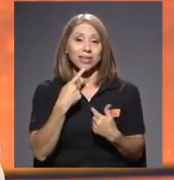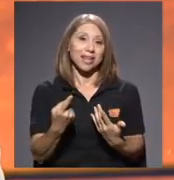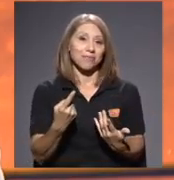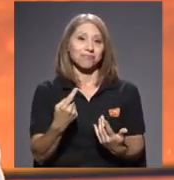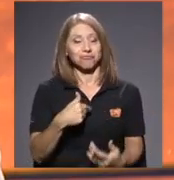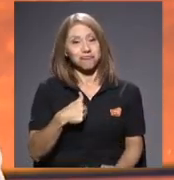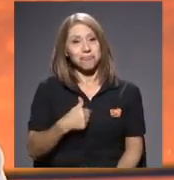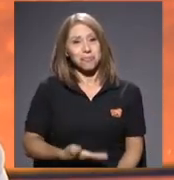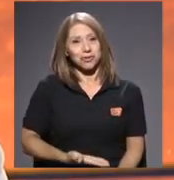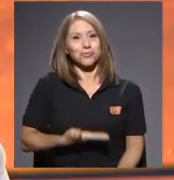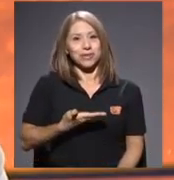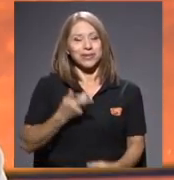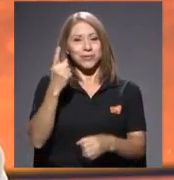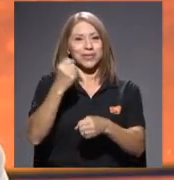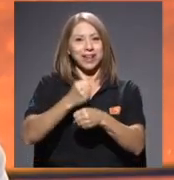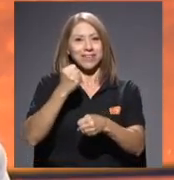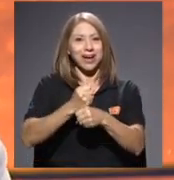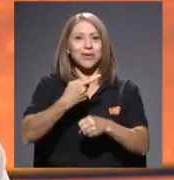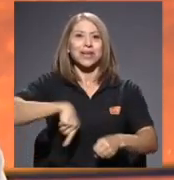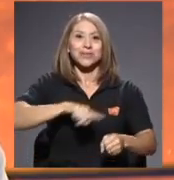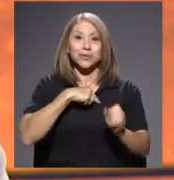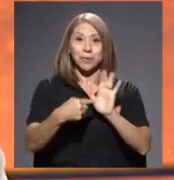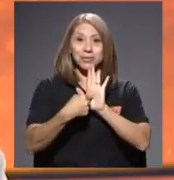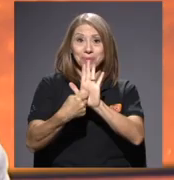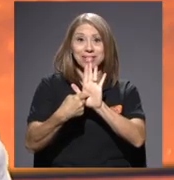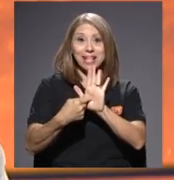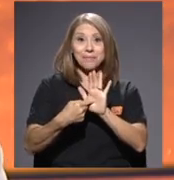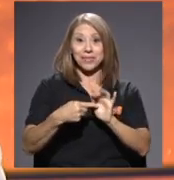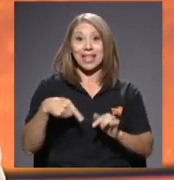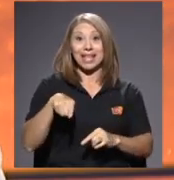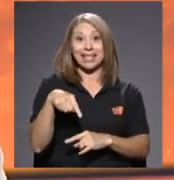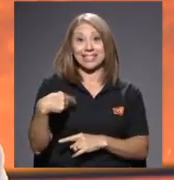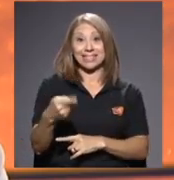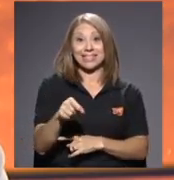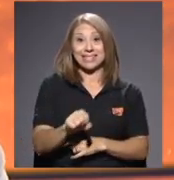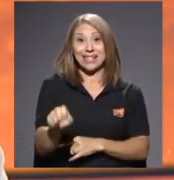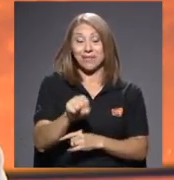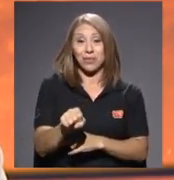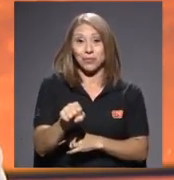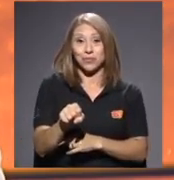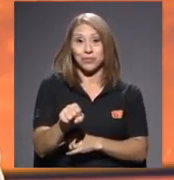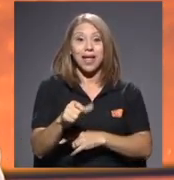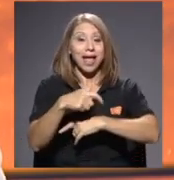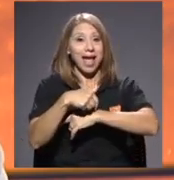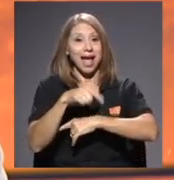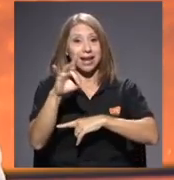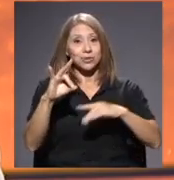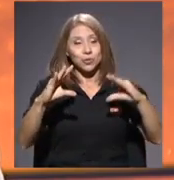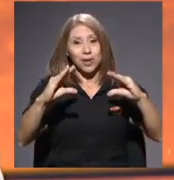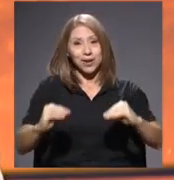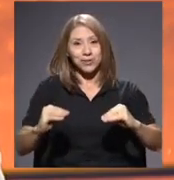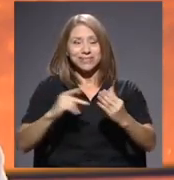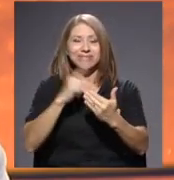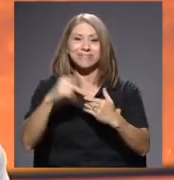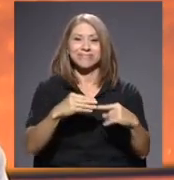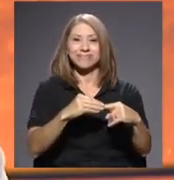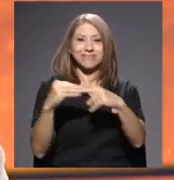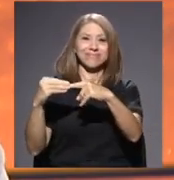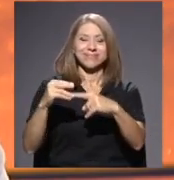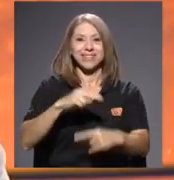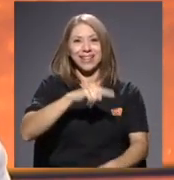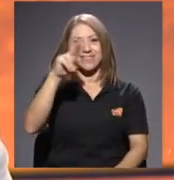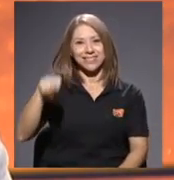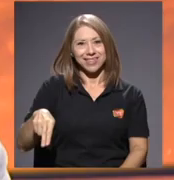muy especialmente un trabajo que vamos a presentar casualmente este sábado a las 8 de la noche, que es un especial navideño donde usted va a